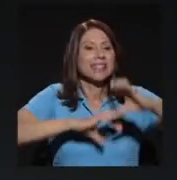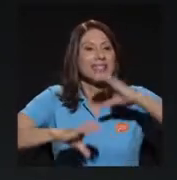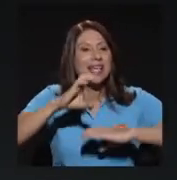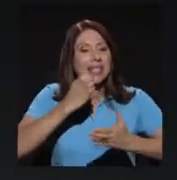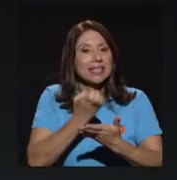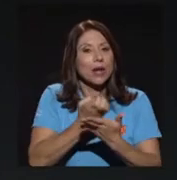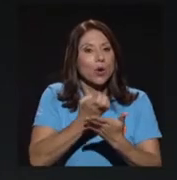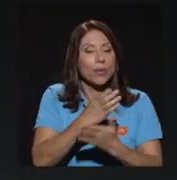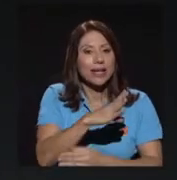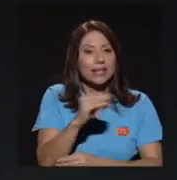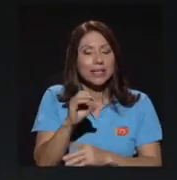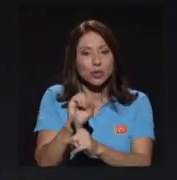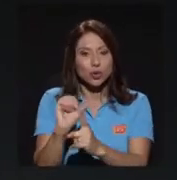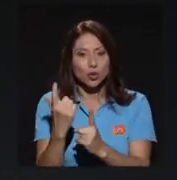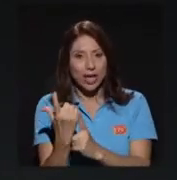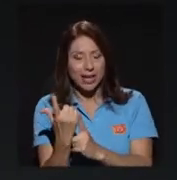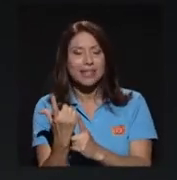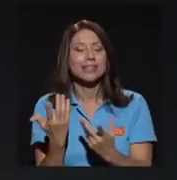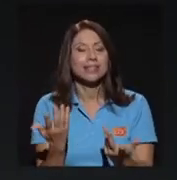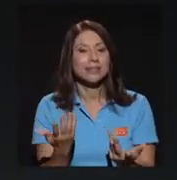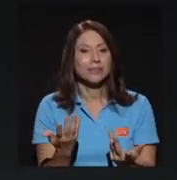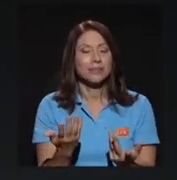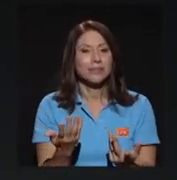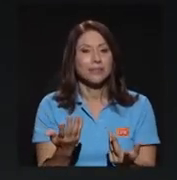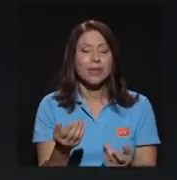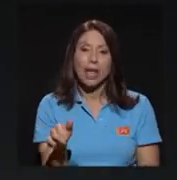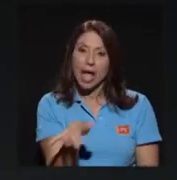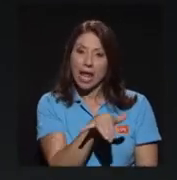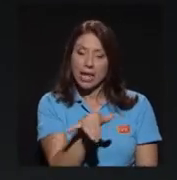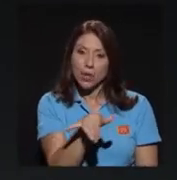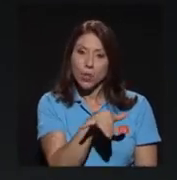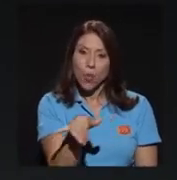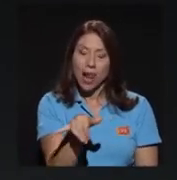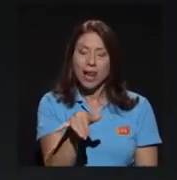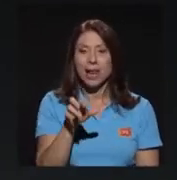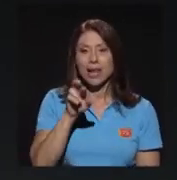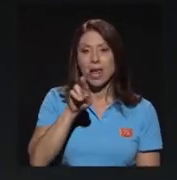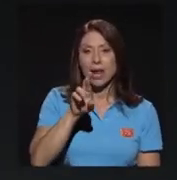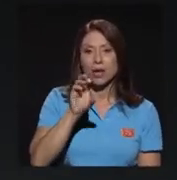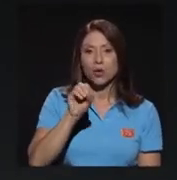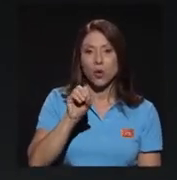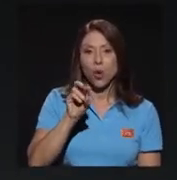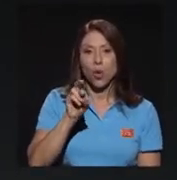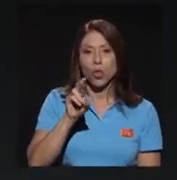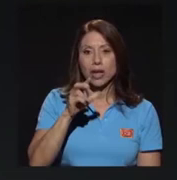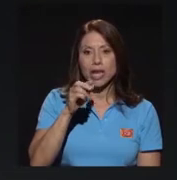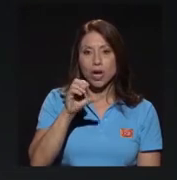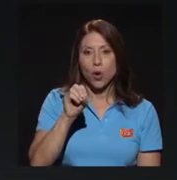sociales por cierto y al igual que don rodrigo